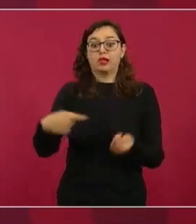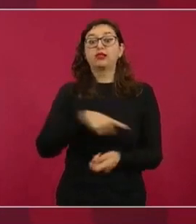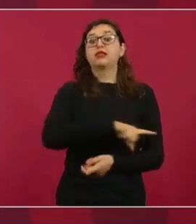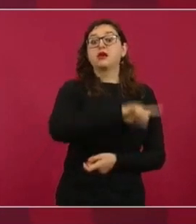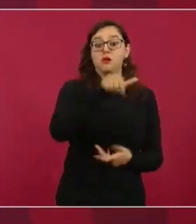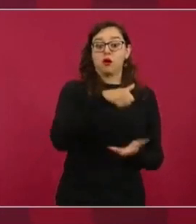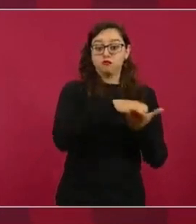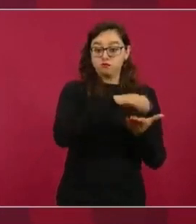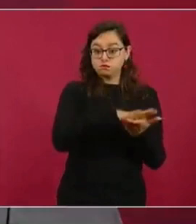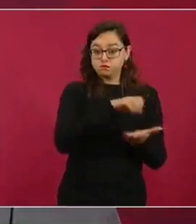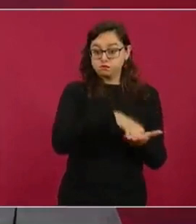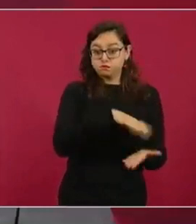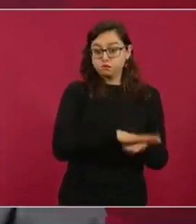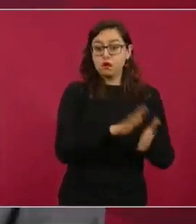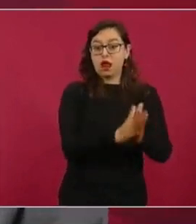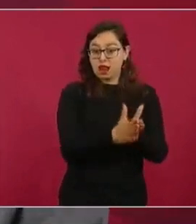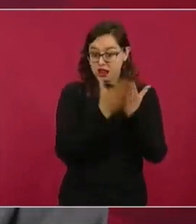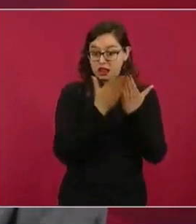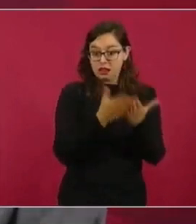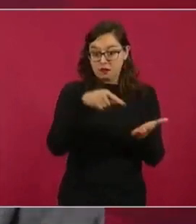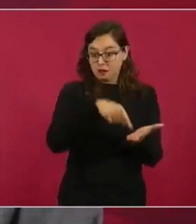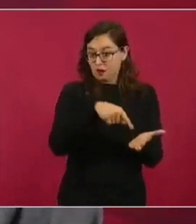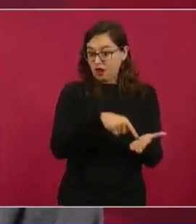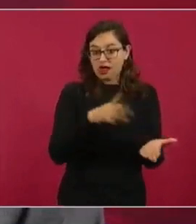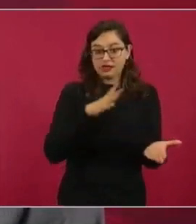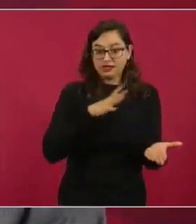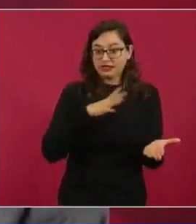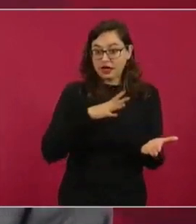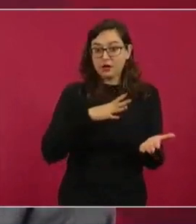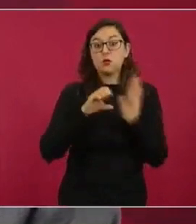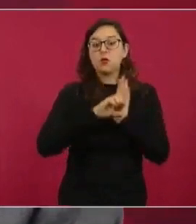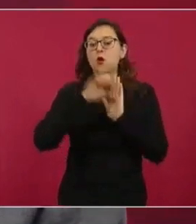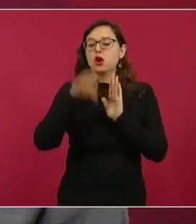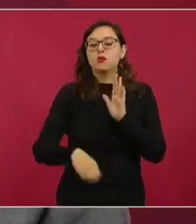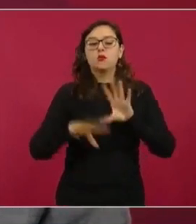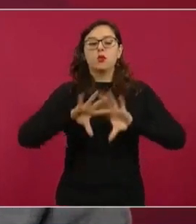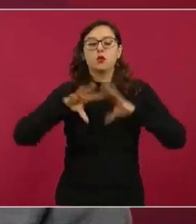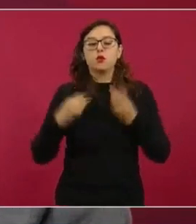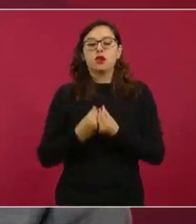y ahí está, por ejemplo, la entrega de todos los bancos.